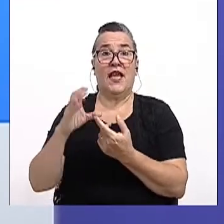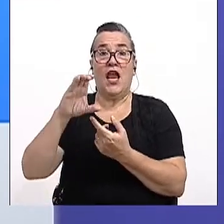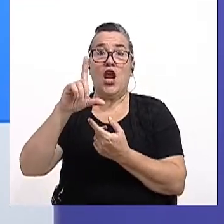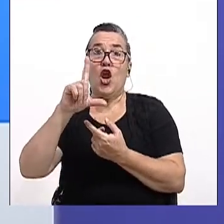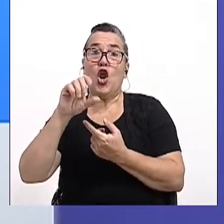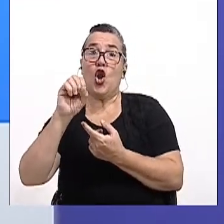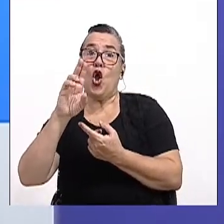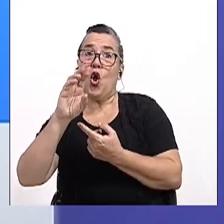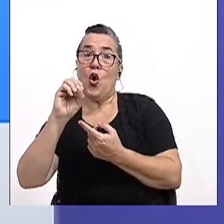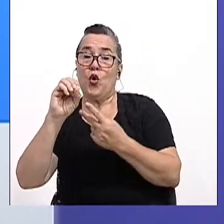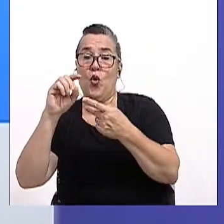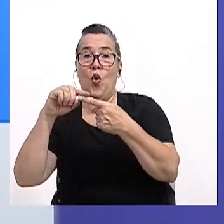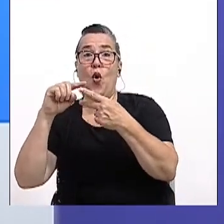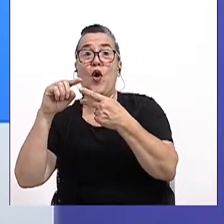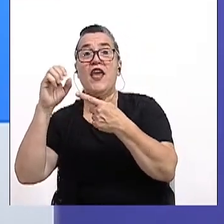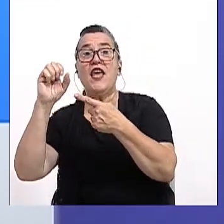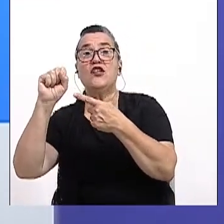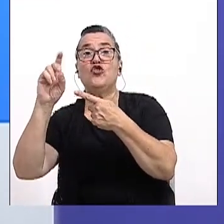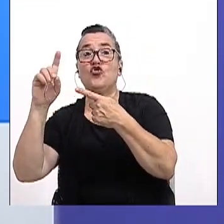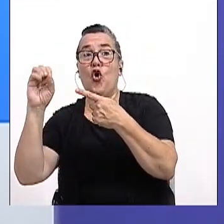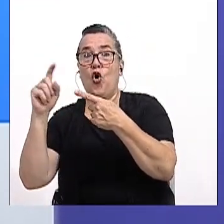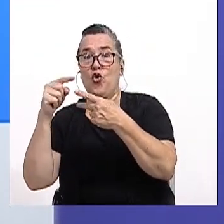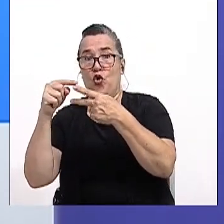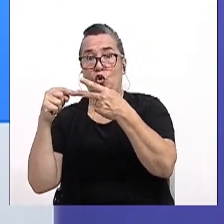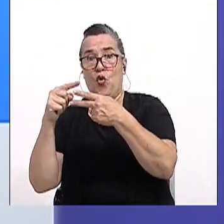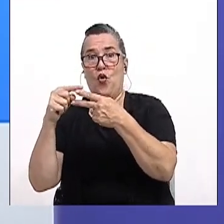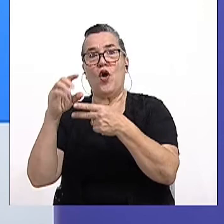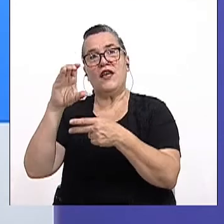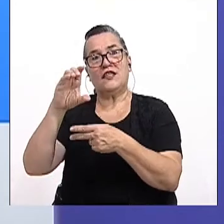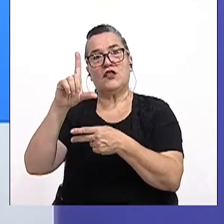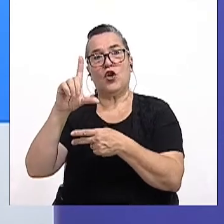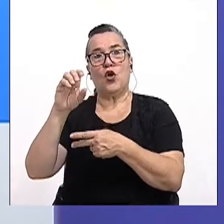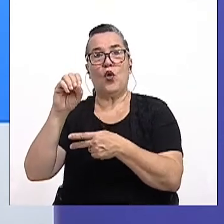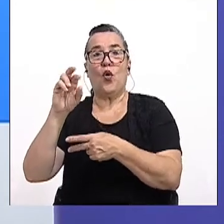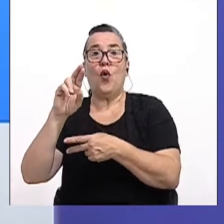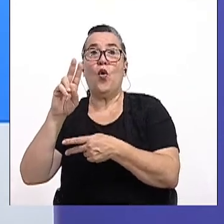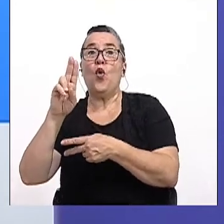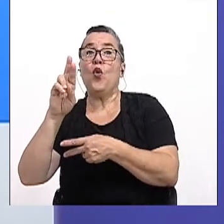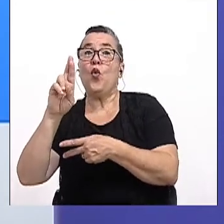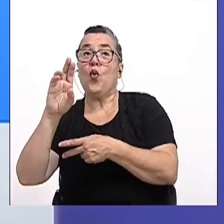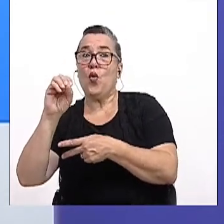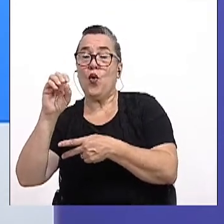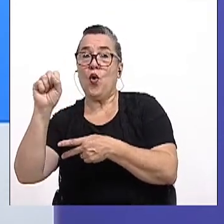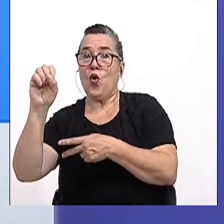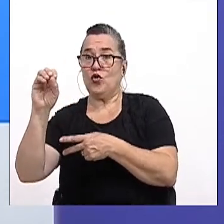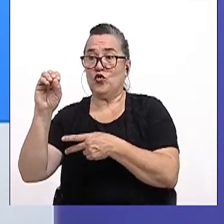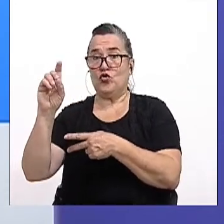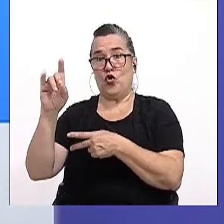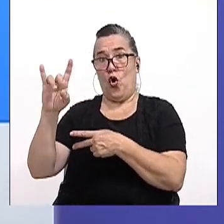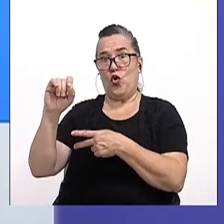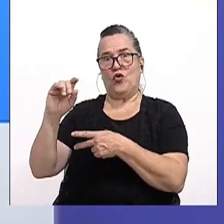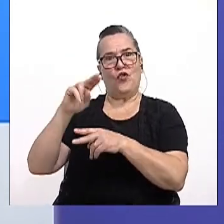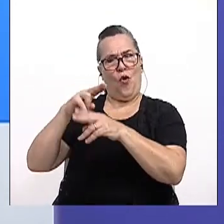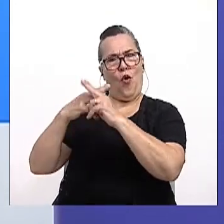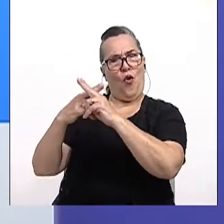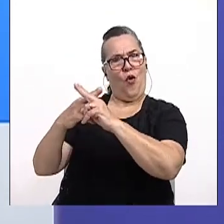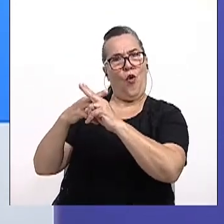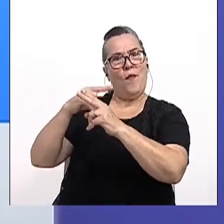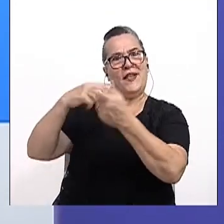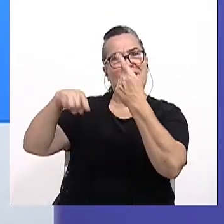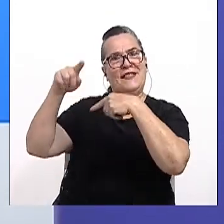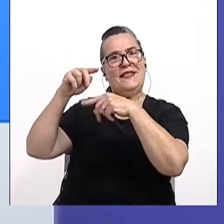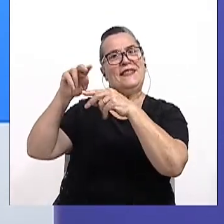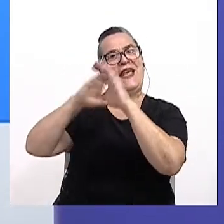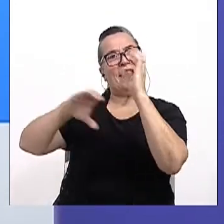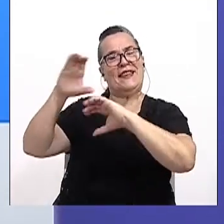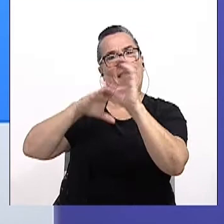cloro y sodio, ¿verdad? Su nombre científico, cloruro de sodio. Y pues como mencioné también